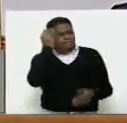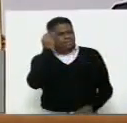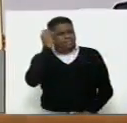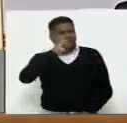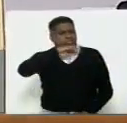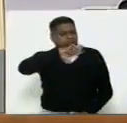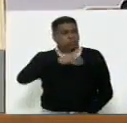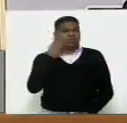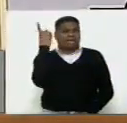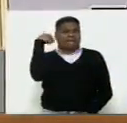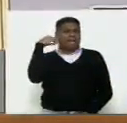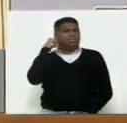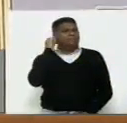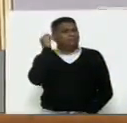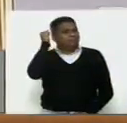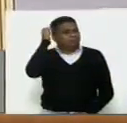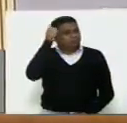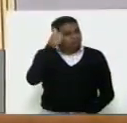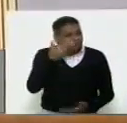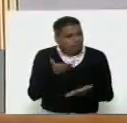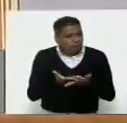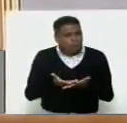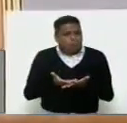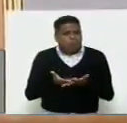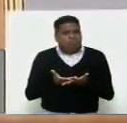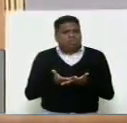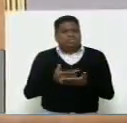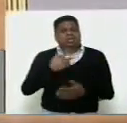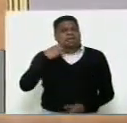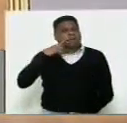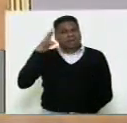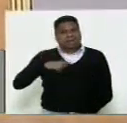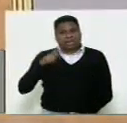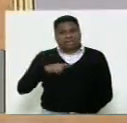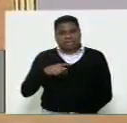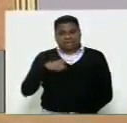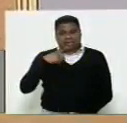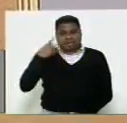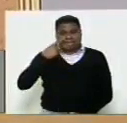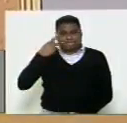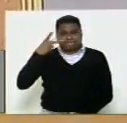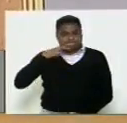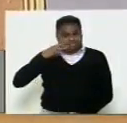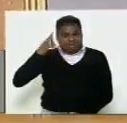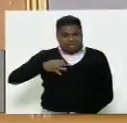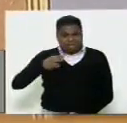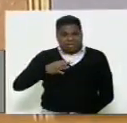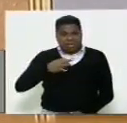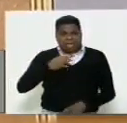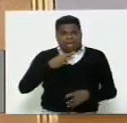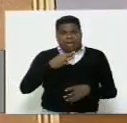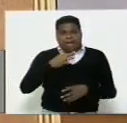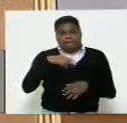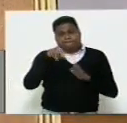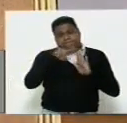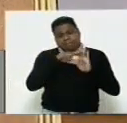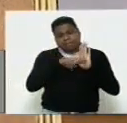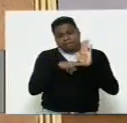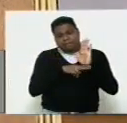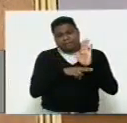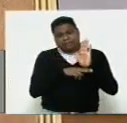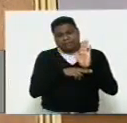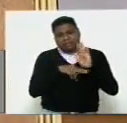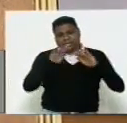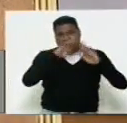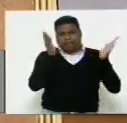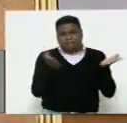historia frente a lo que es la realidad de las políticas neoliberales y de las mujeres en el mundo entero. Mientras